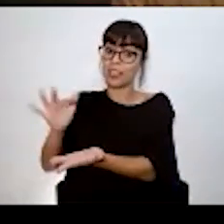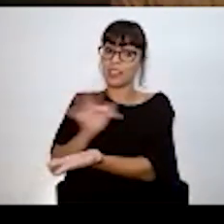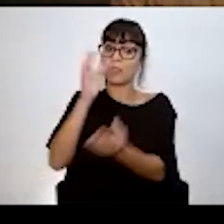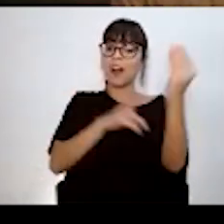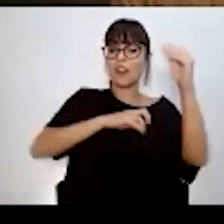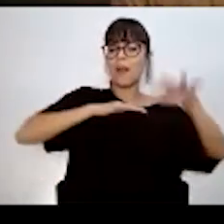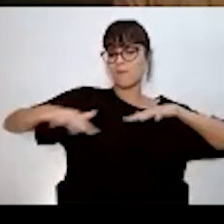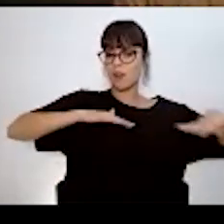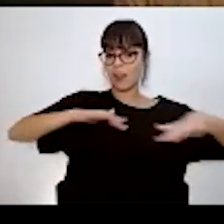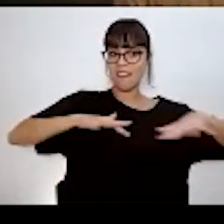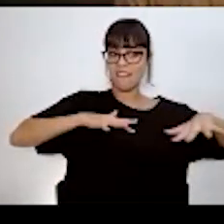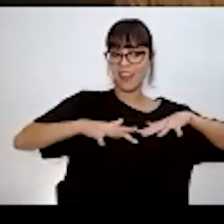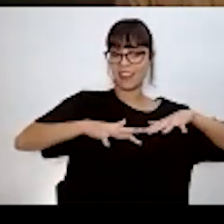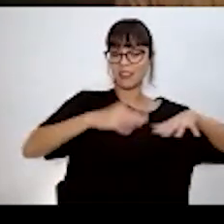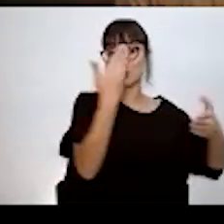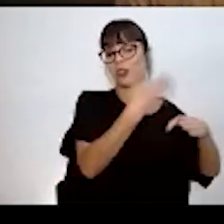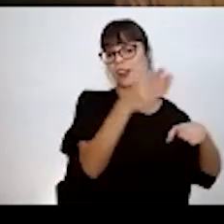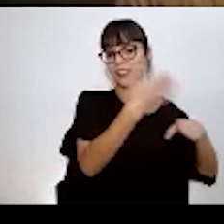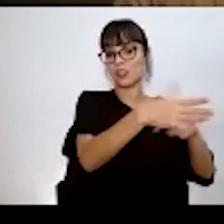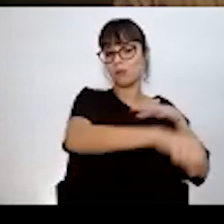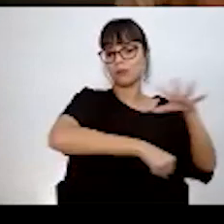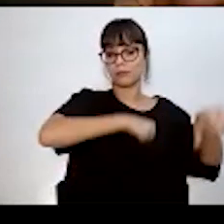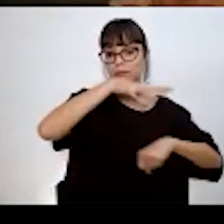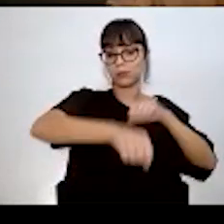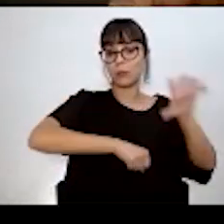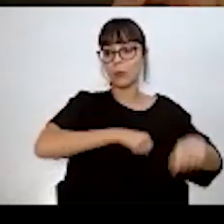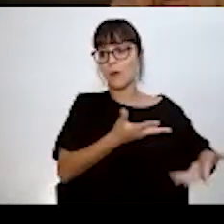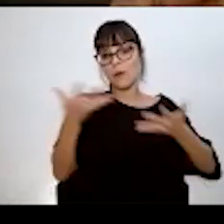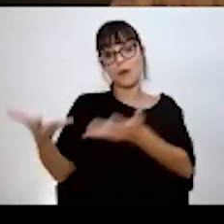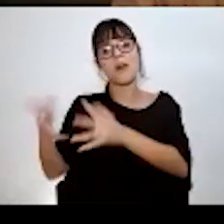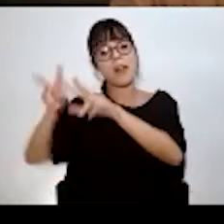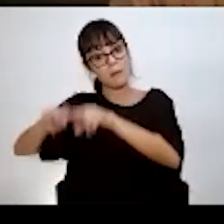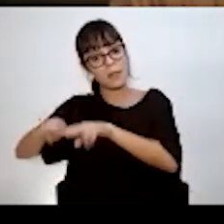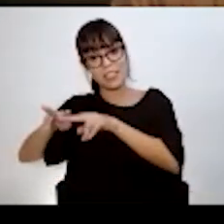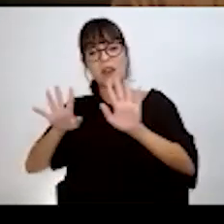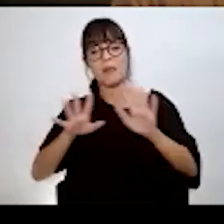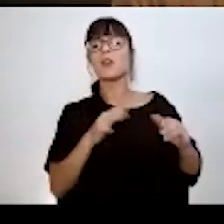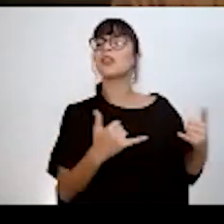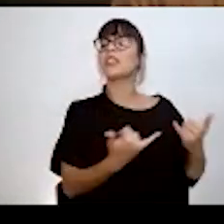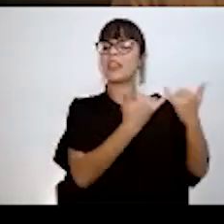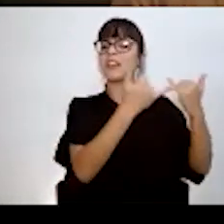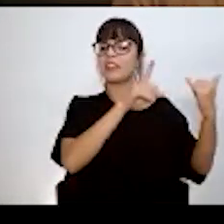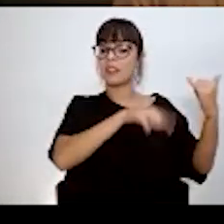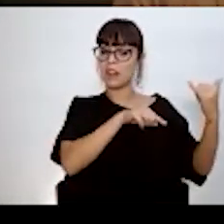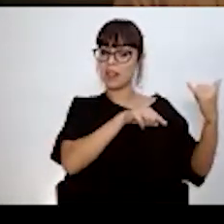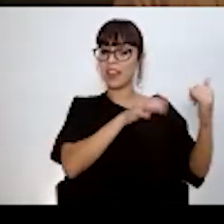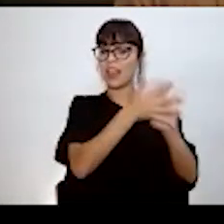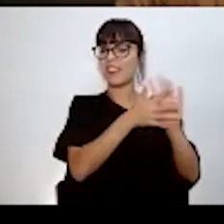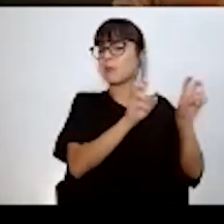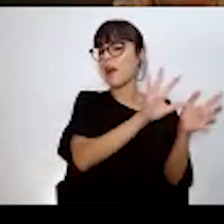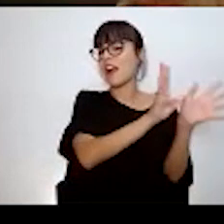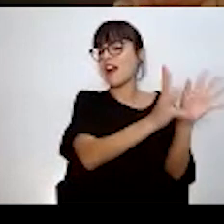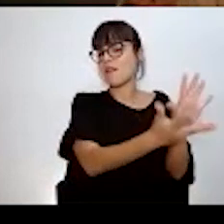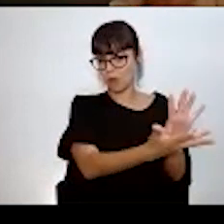construir este modelo, ¿no? Pero en el resto de las islas, yo creo que en Tenerife también se está hablando de cambios